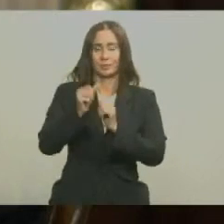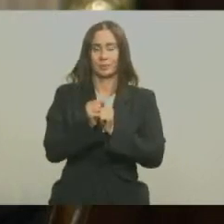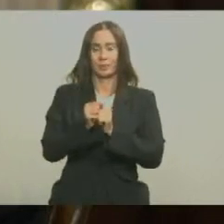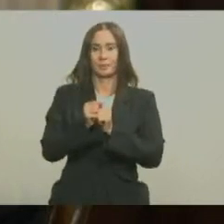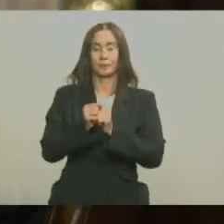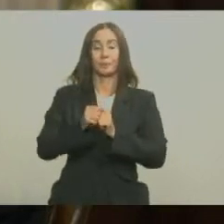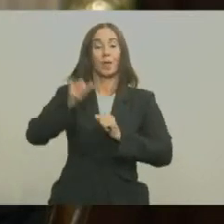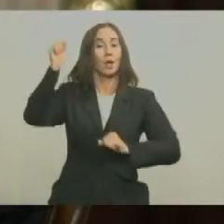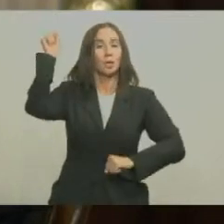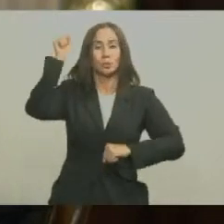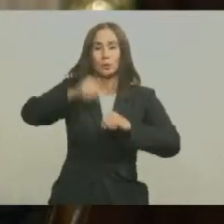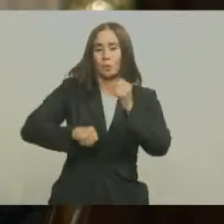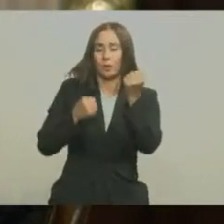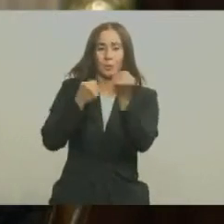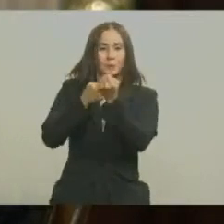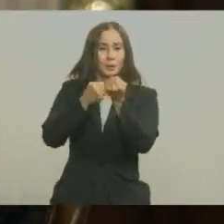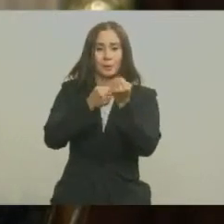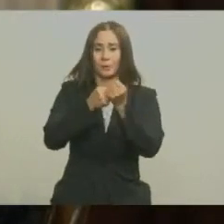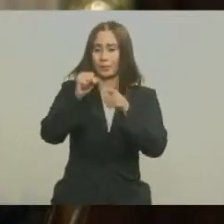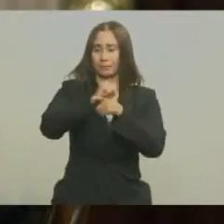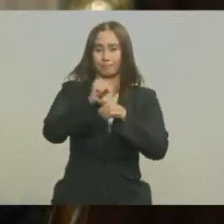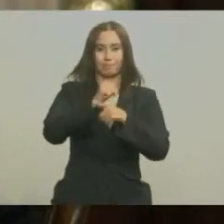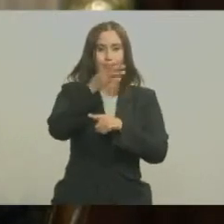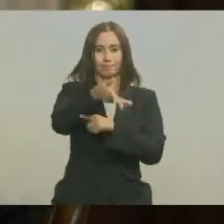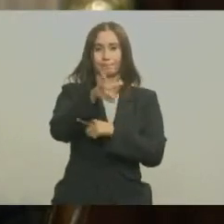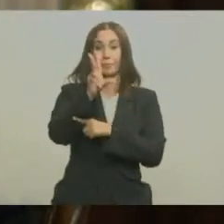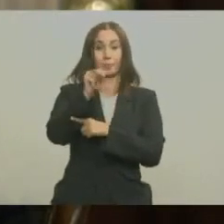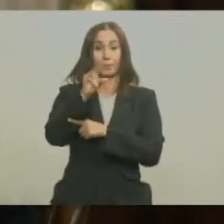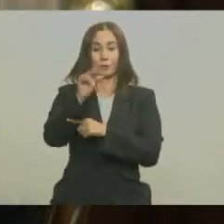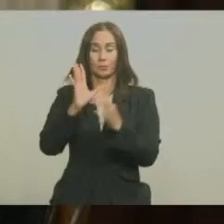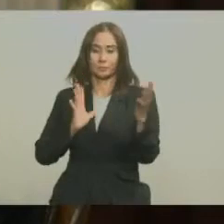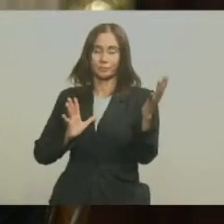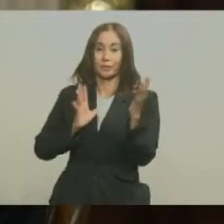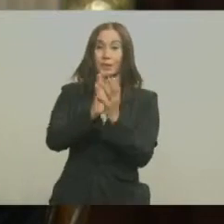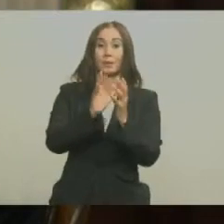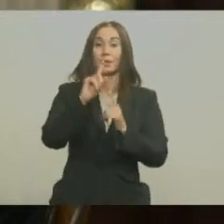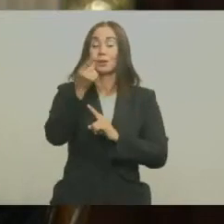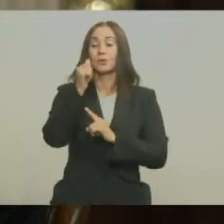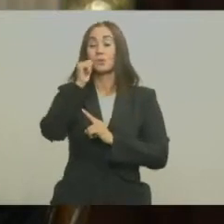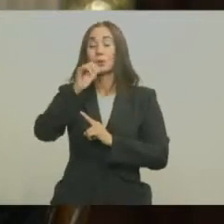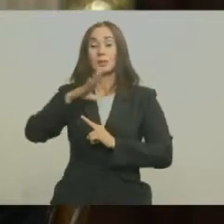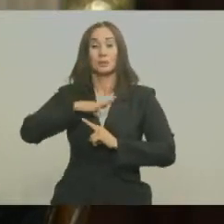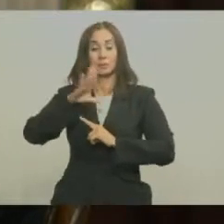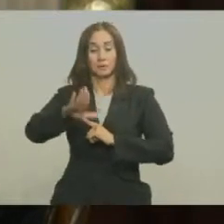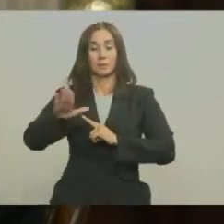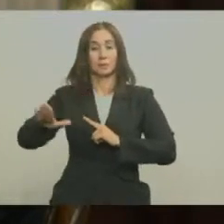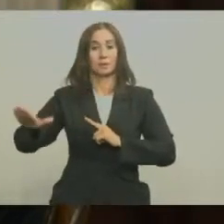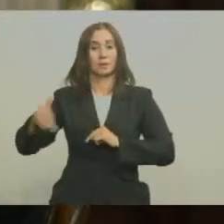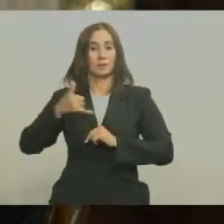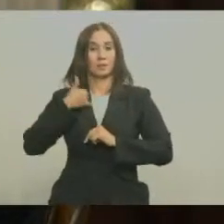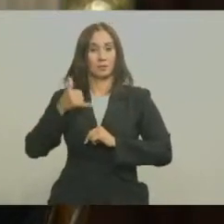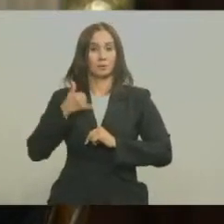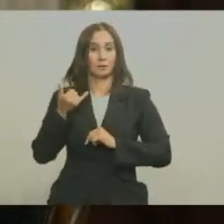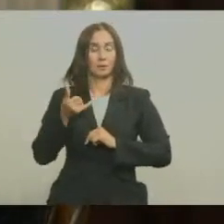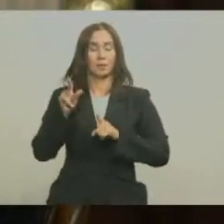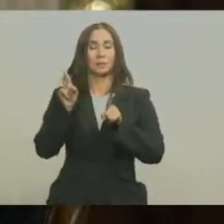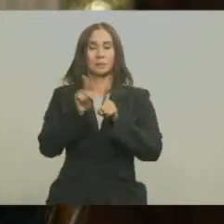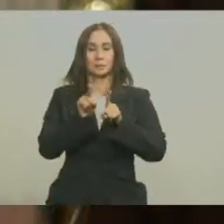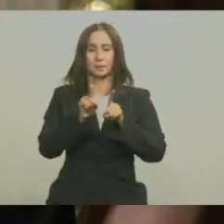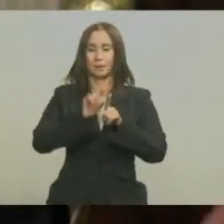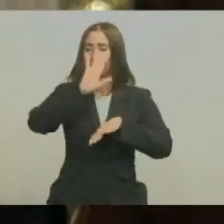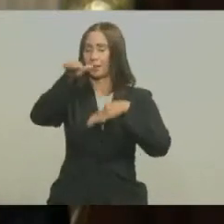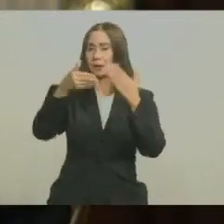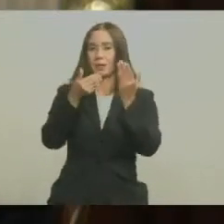continuar tolerando estas prácticas nocivas que afectan no solo a las niñas y las adolescentes, sino